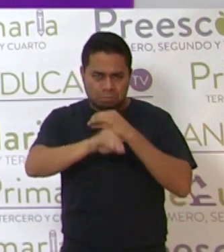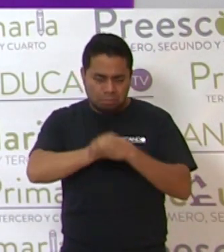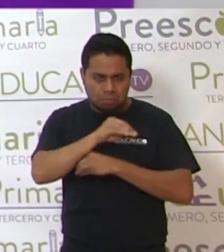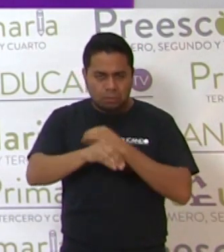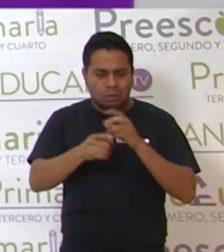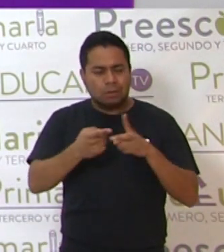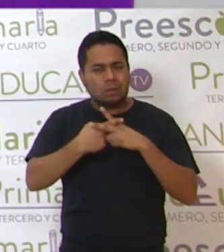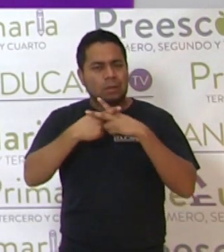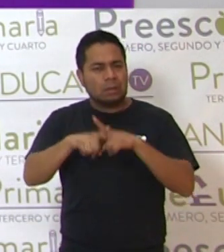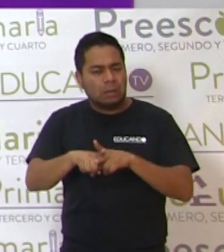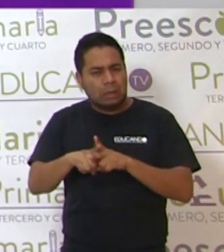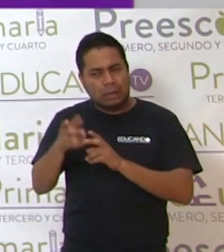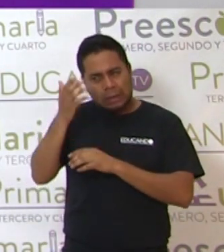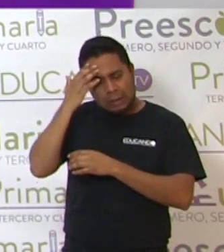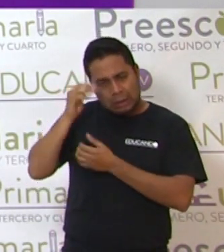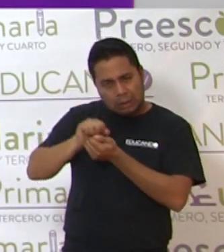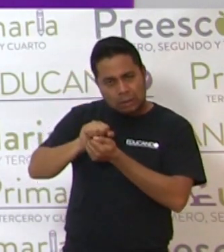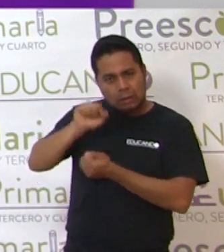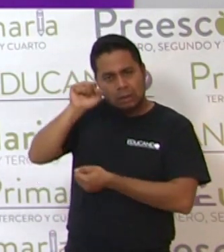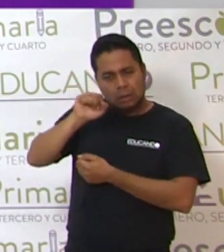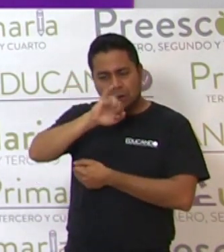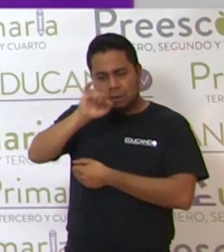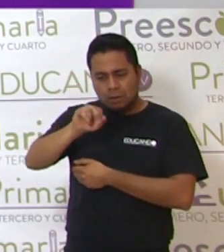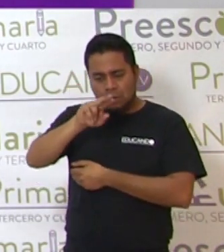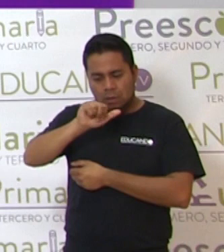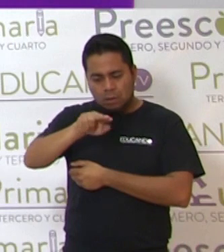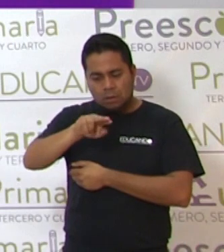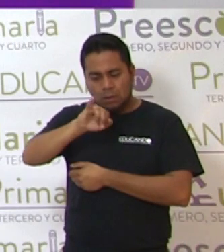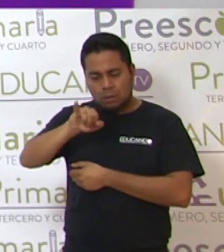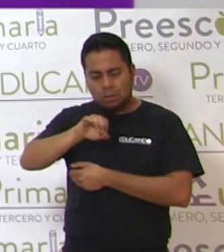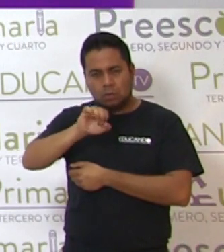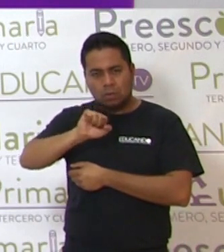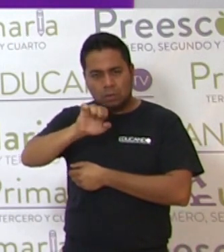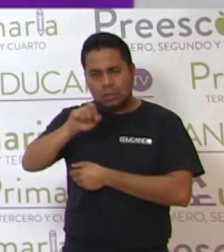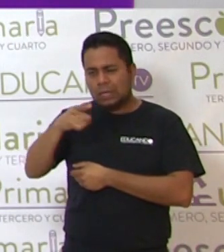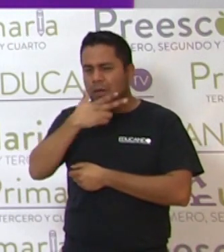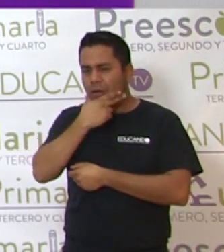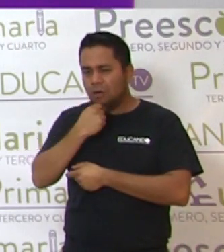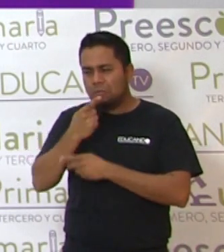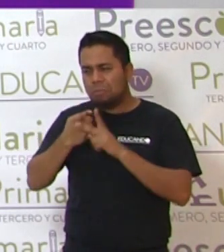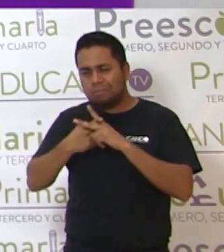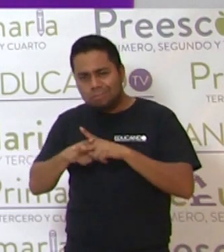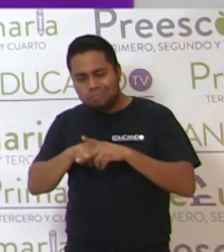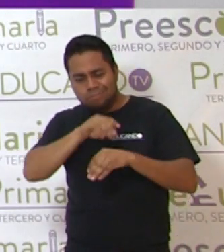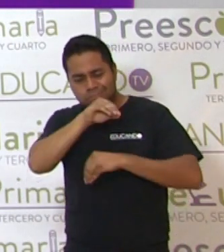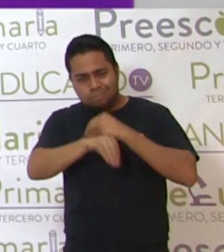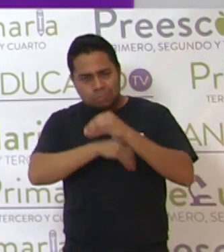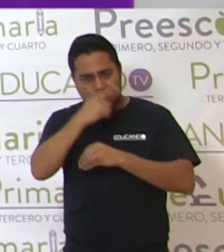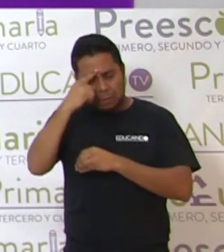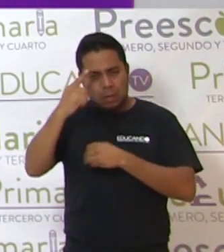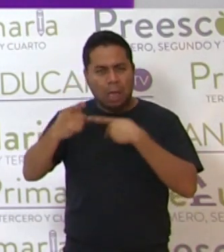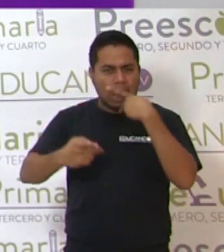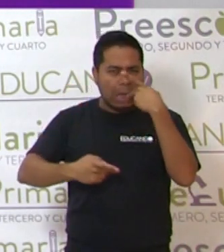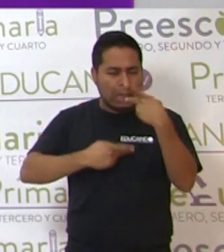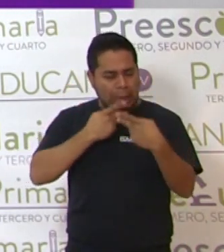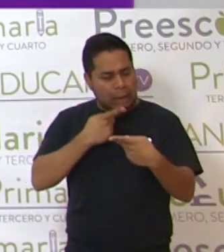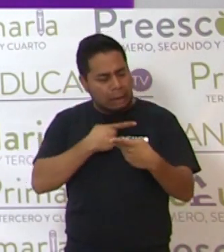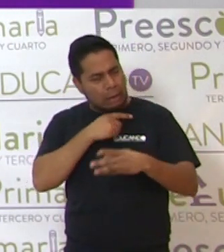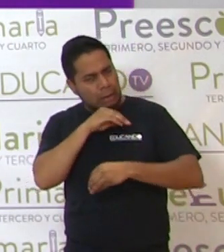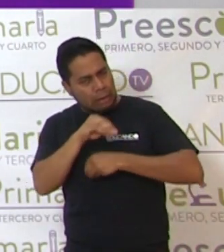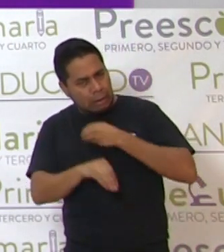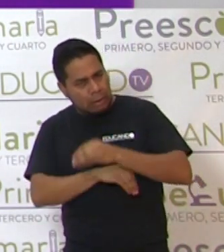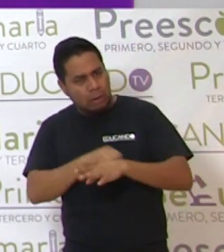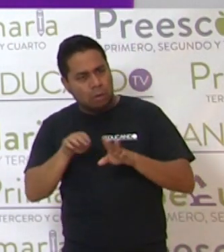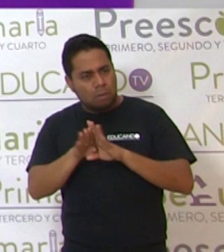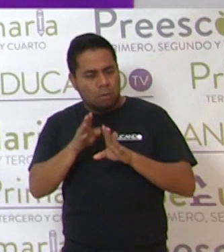lo empezó a conocer Juan José Tablada y lo empezó él a plasmar en su poesía, como lo